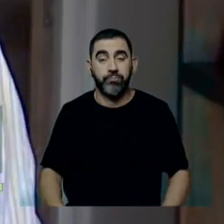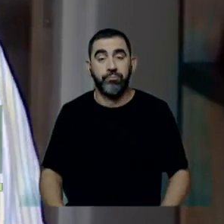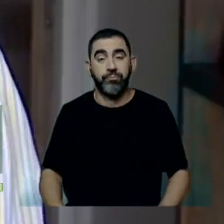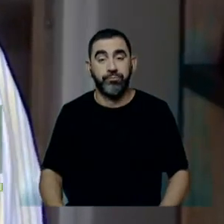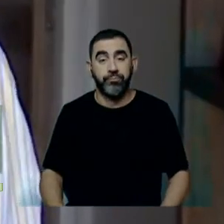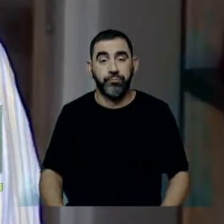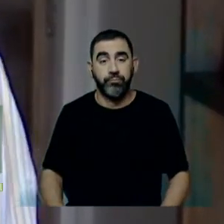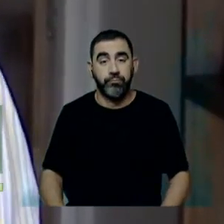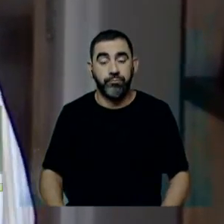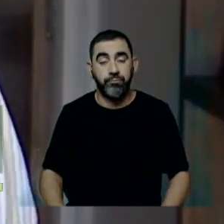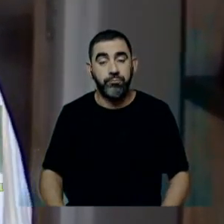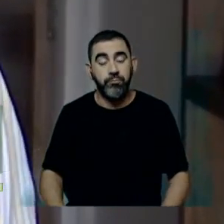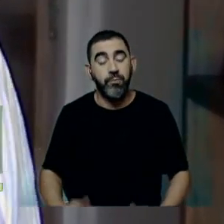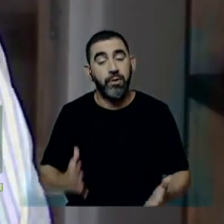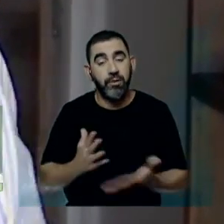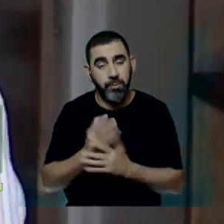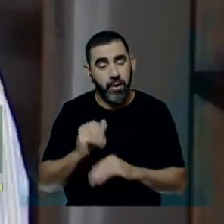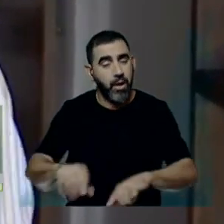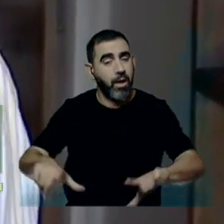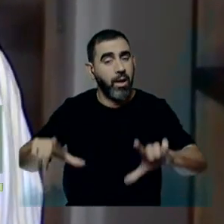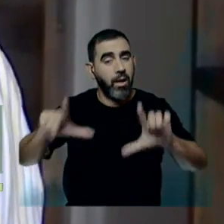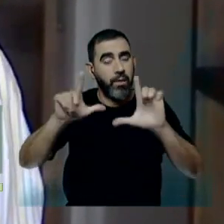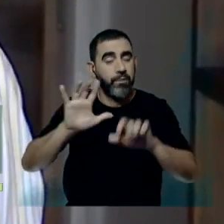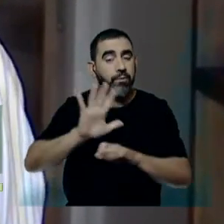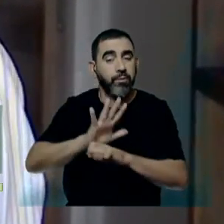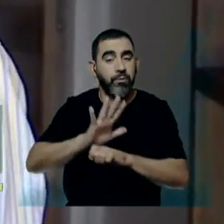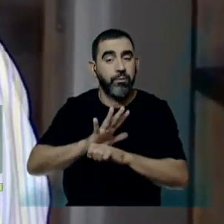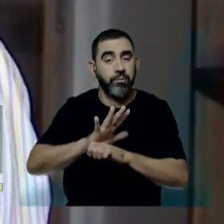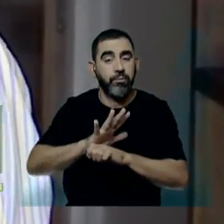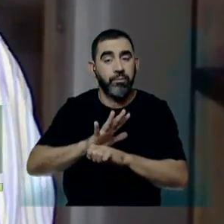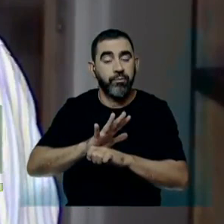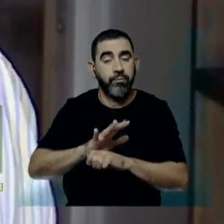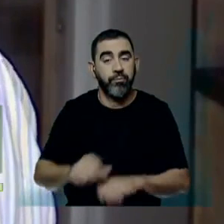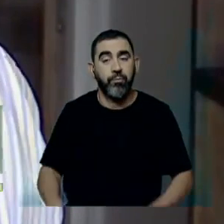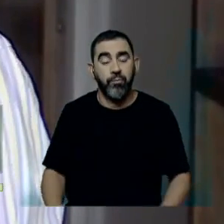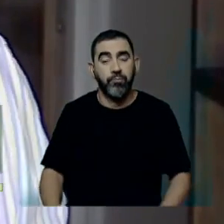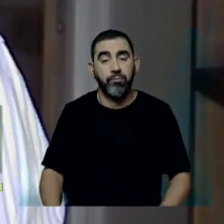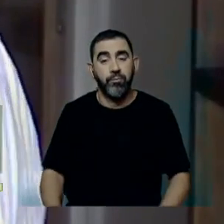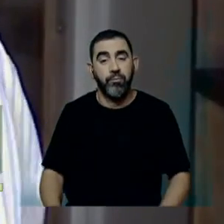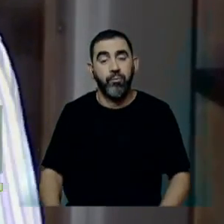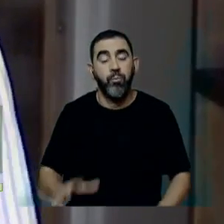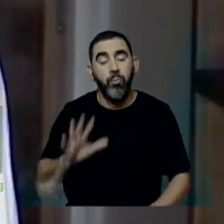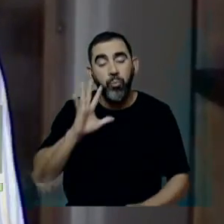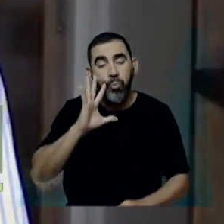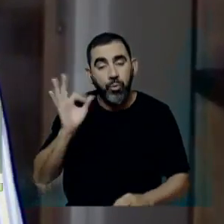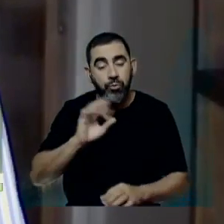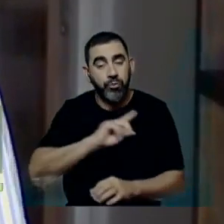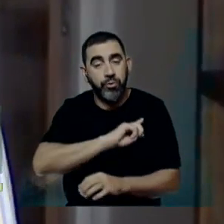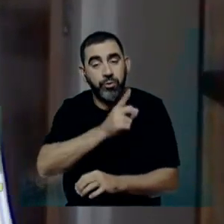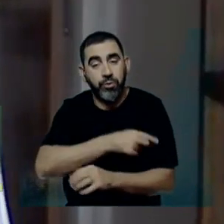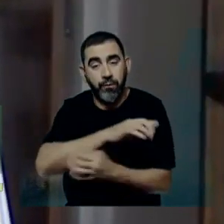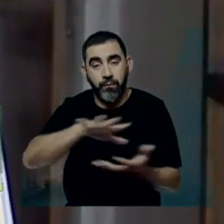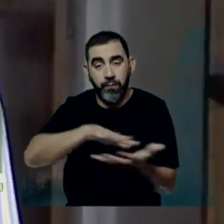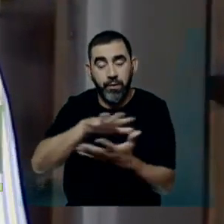que siempre estuvo planteada esa candidatura como la posibilidad de fortalecer el